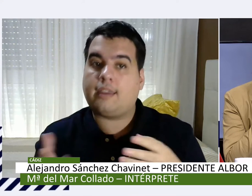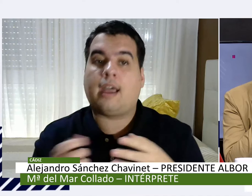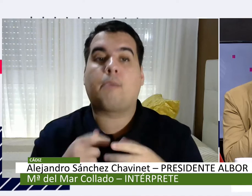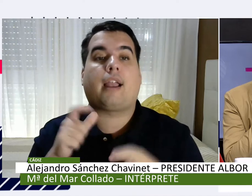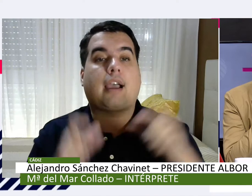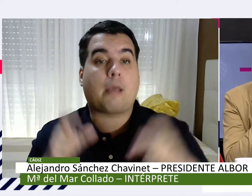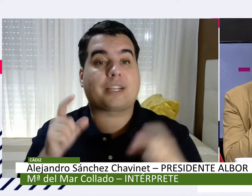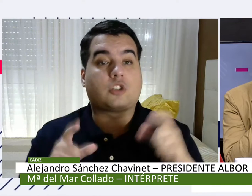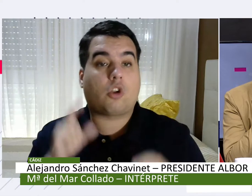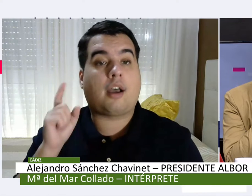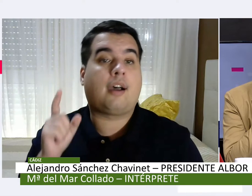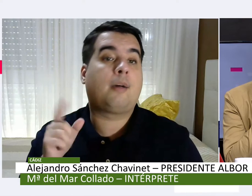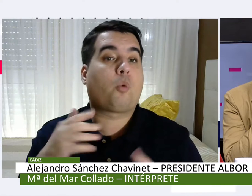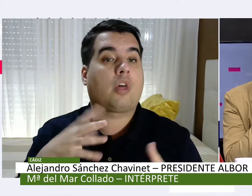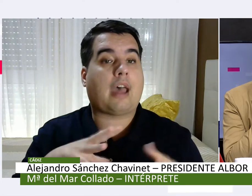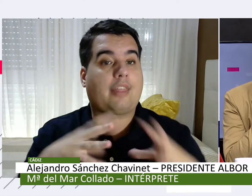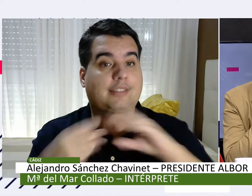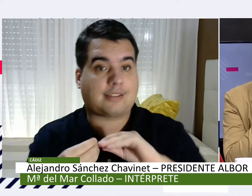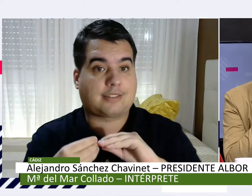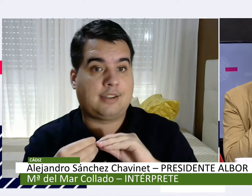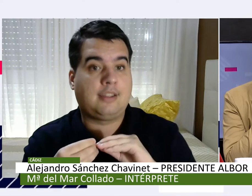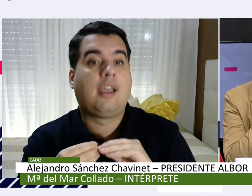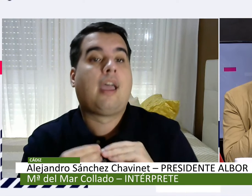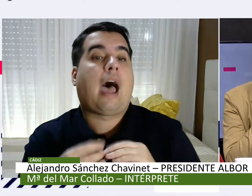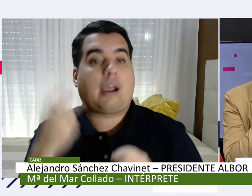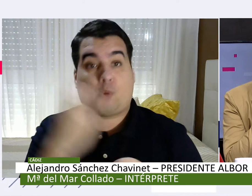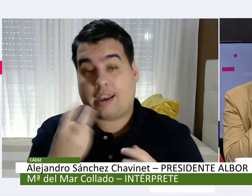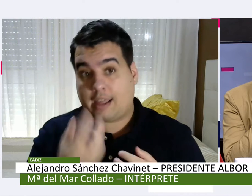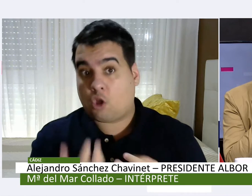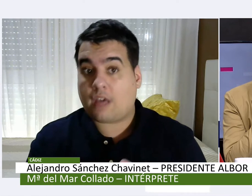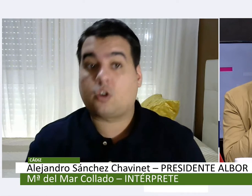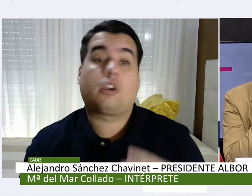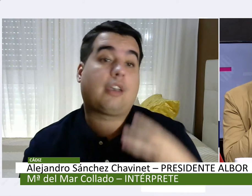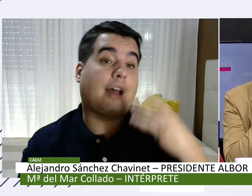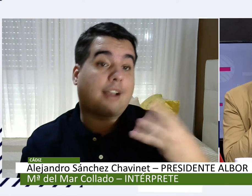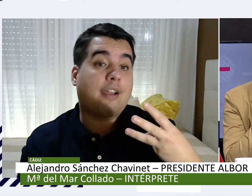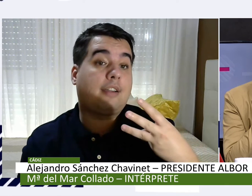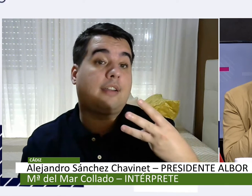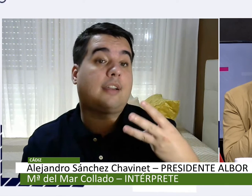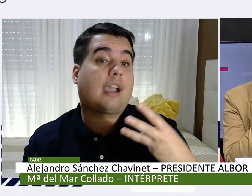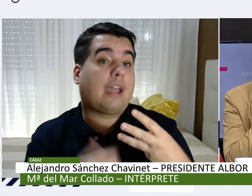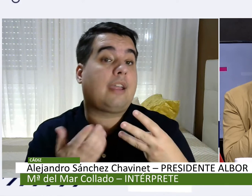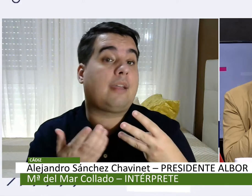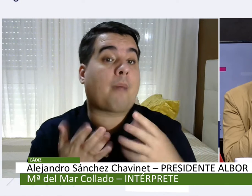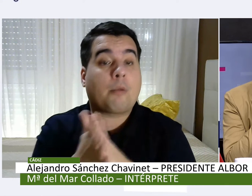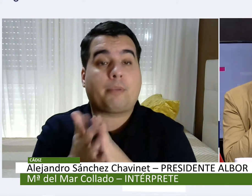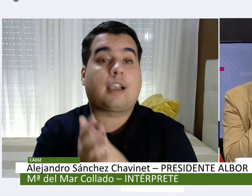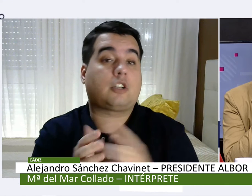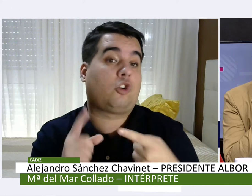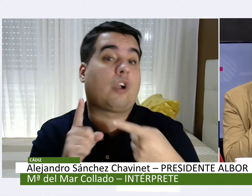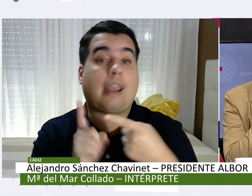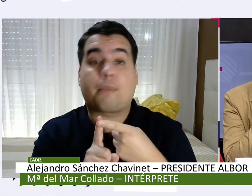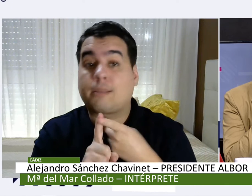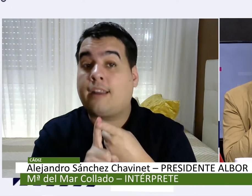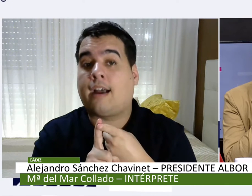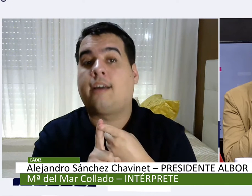una guía para que la persona pueda adaptarse para que podamos darlo. La que vamos a utilizar